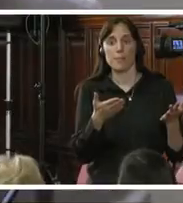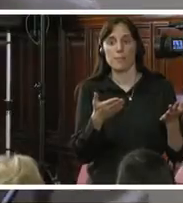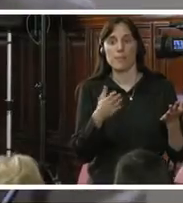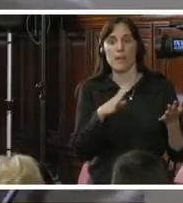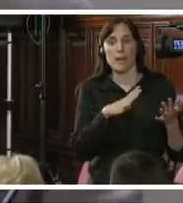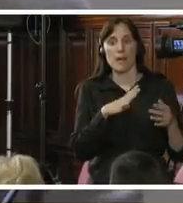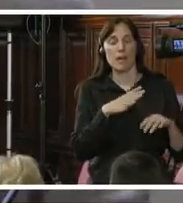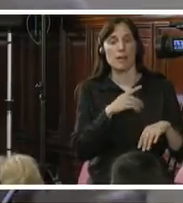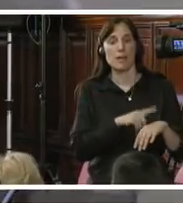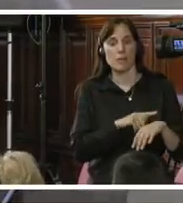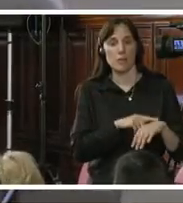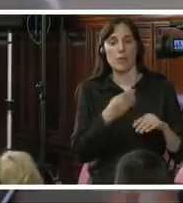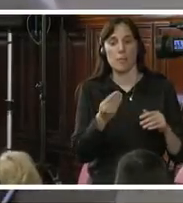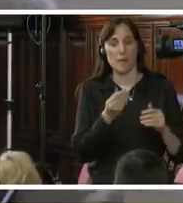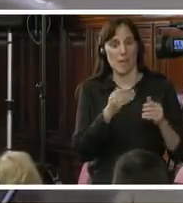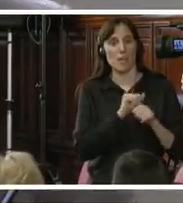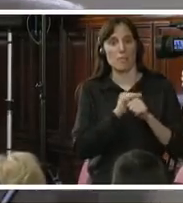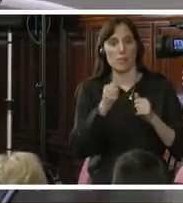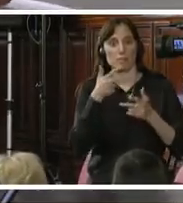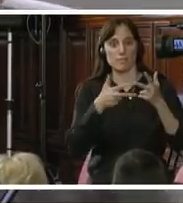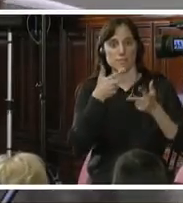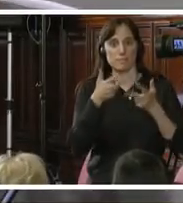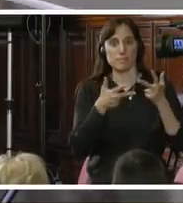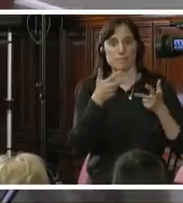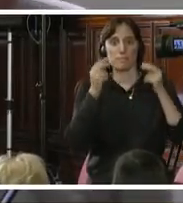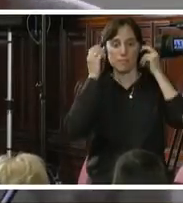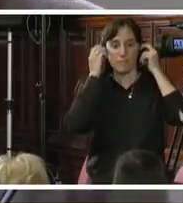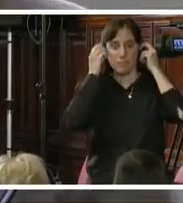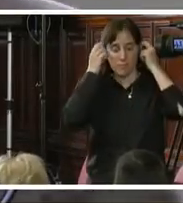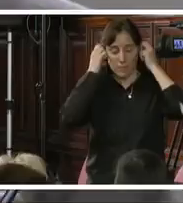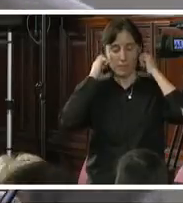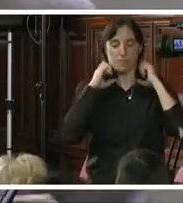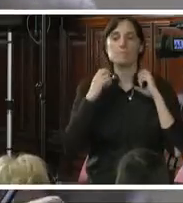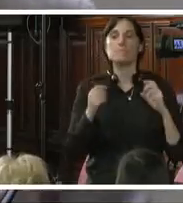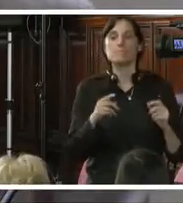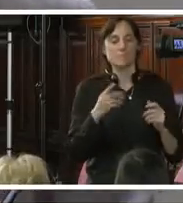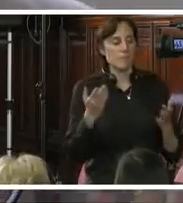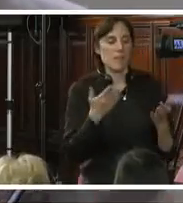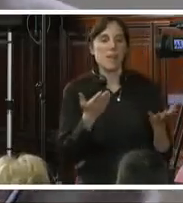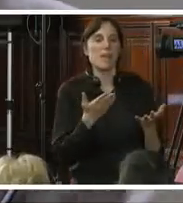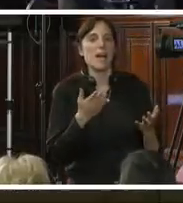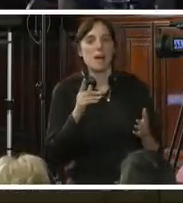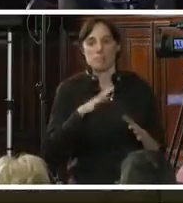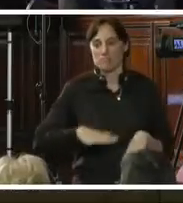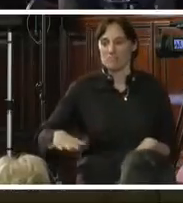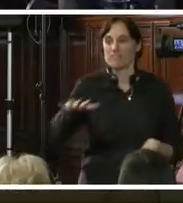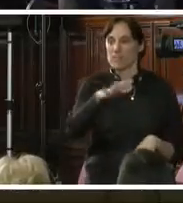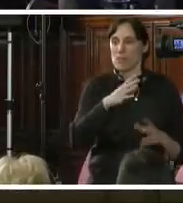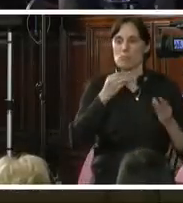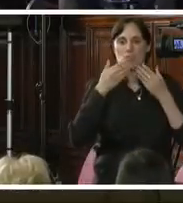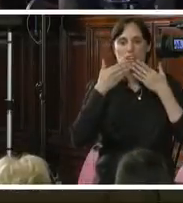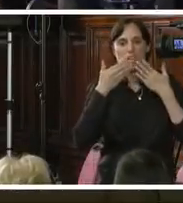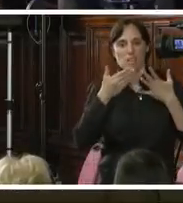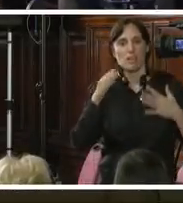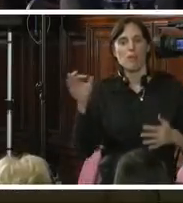unos minutos para hacer su ponencia. Good afternoon, commissioners of